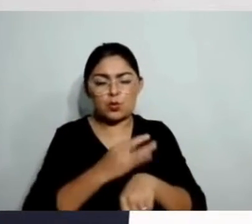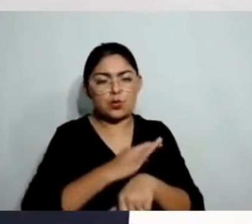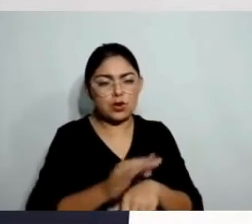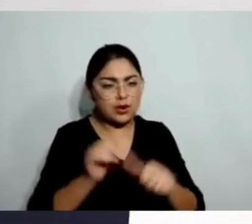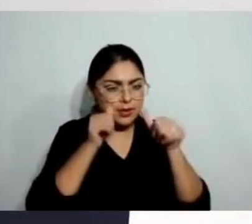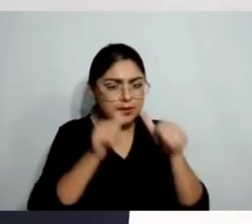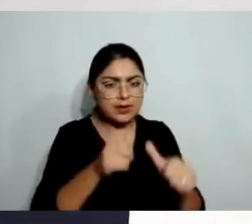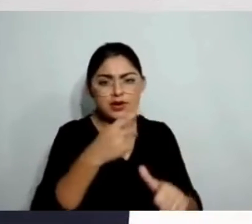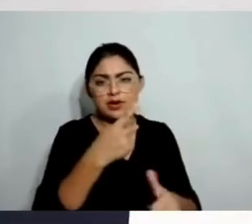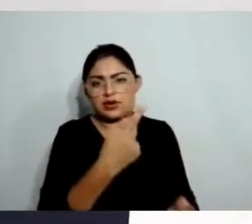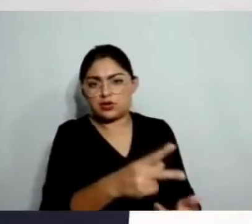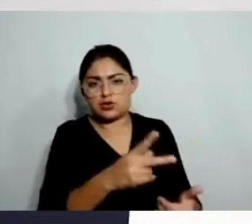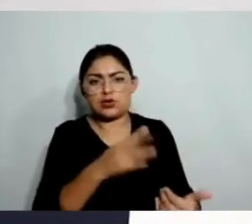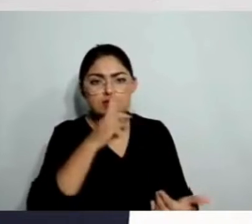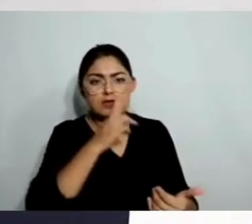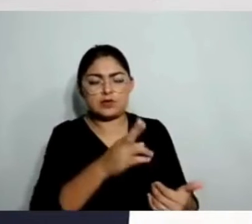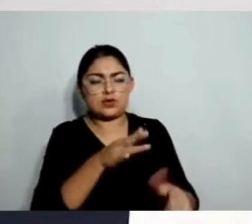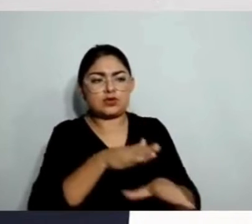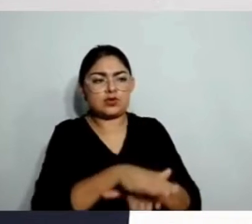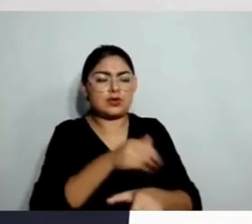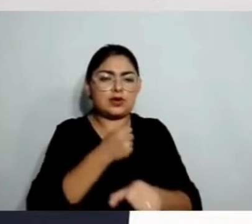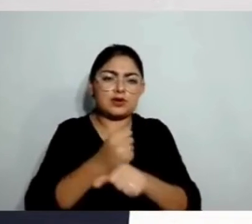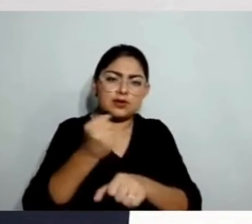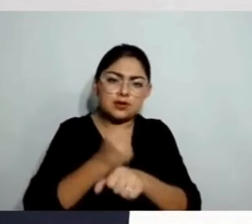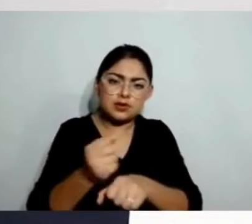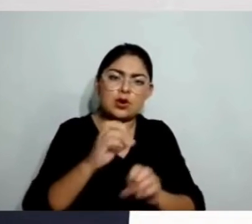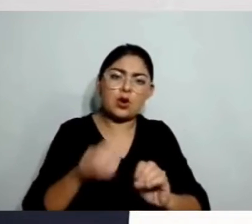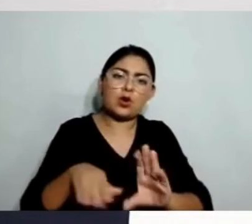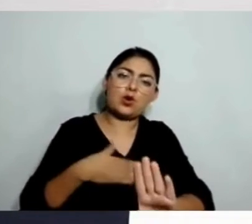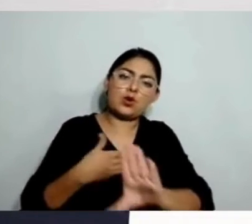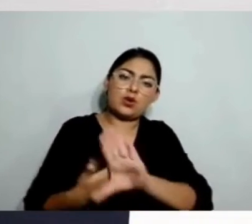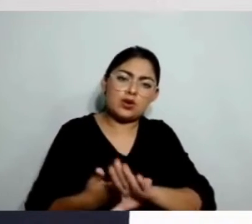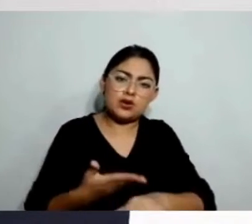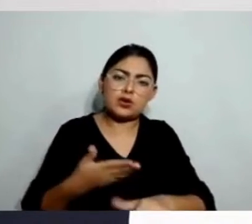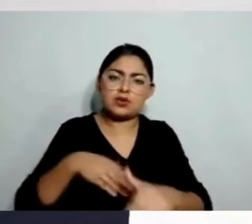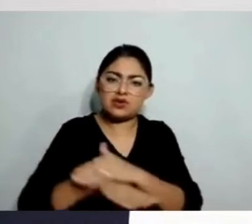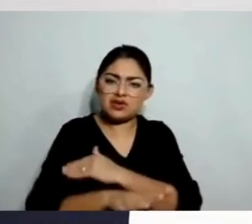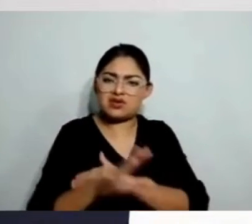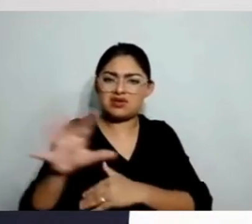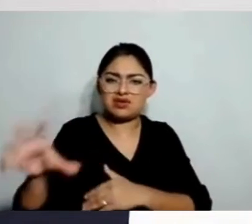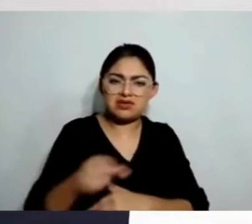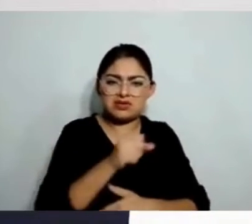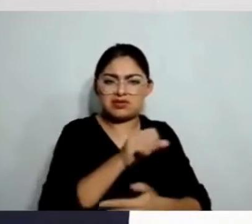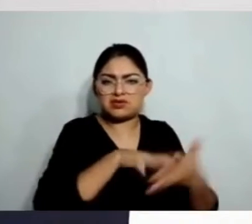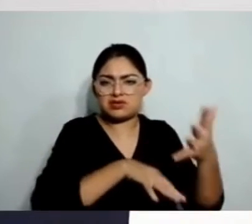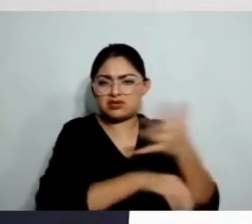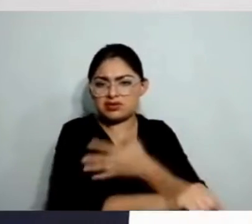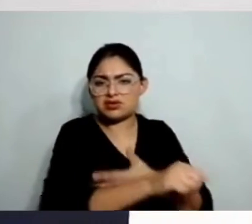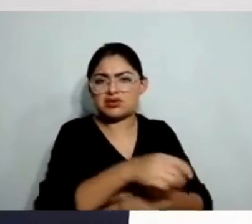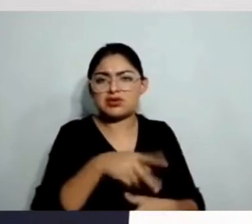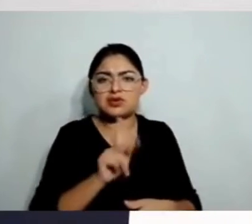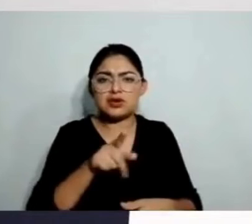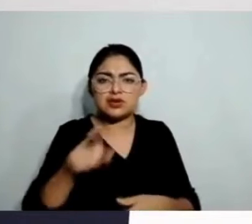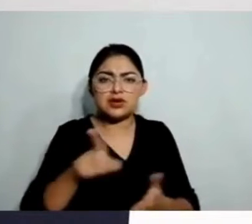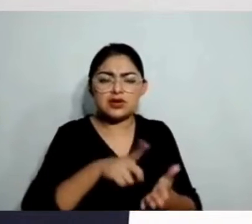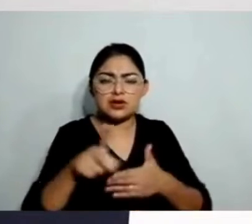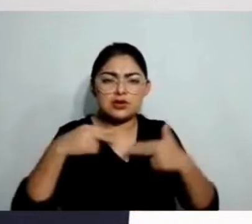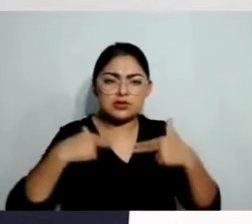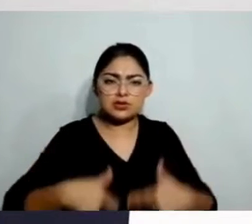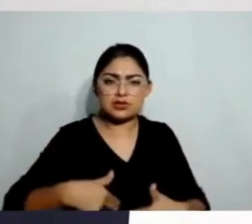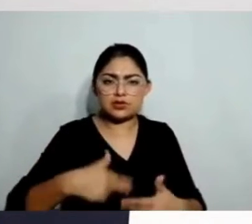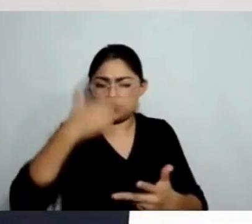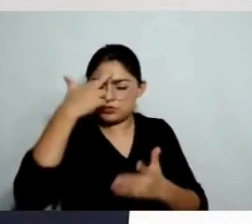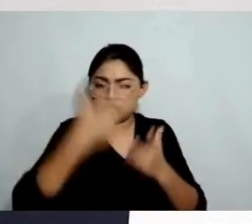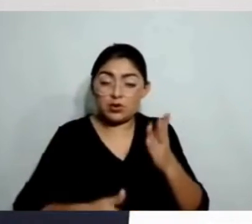alegato de tortura de detención arbitraria o de otras violaciones a derechos humanos en un momento en donde el proceso apenas está comenzando